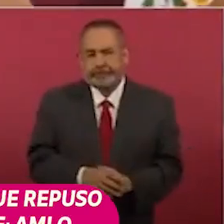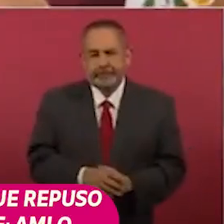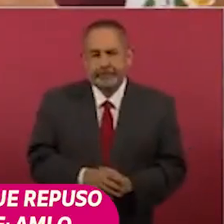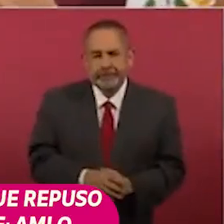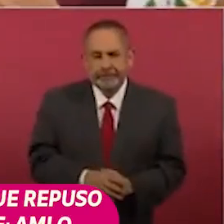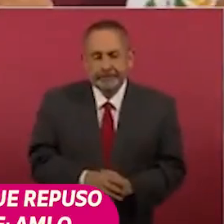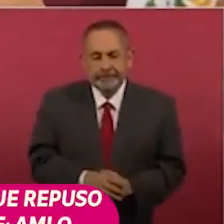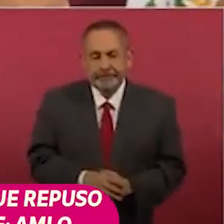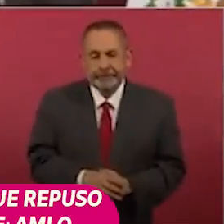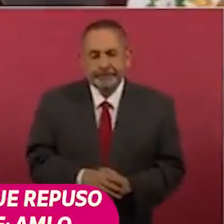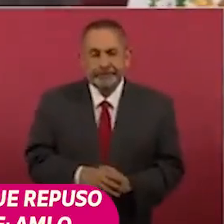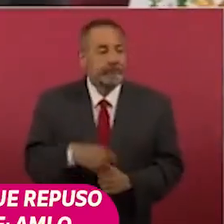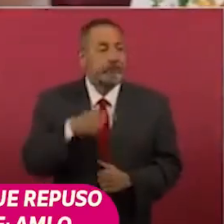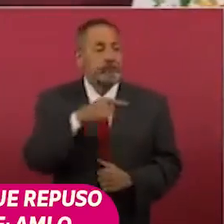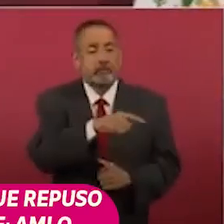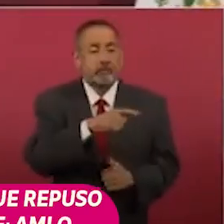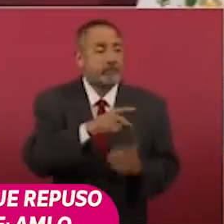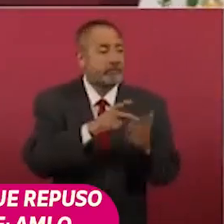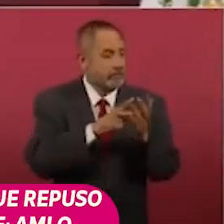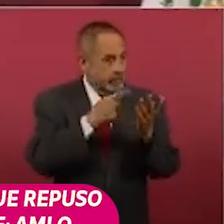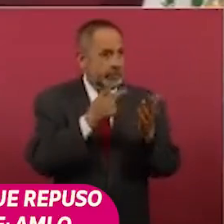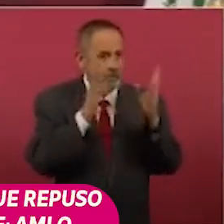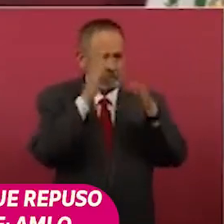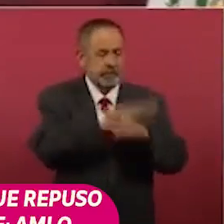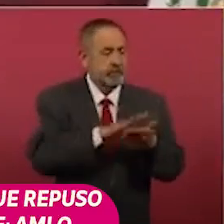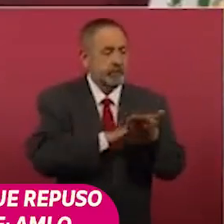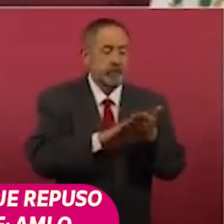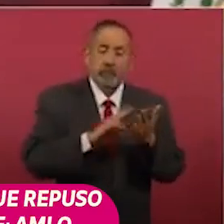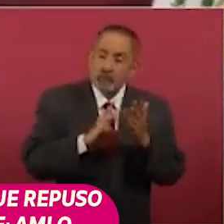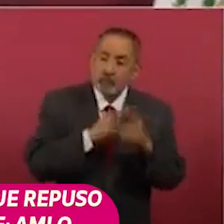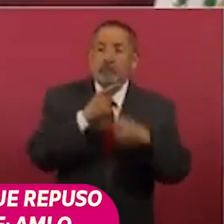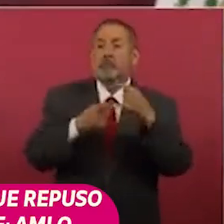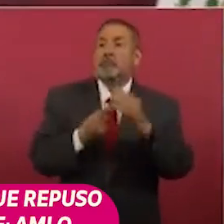porque se había reivindicado a la democracia.